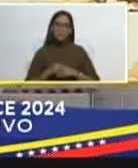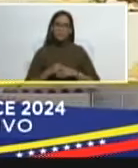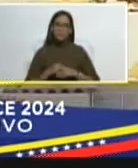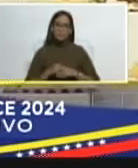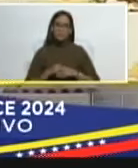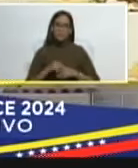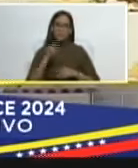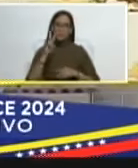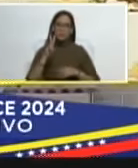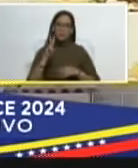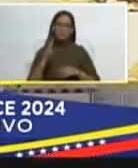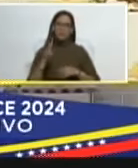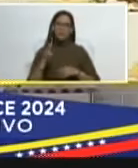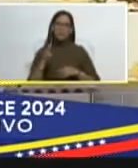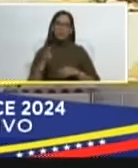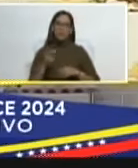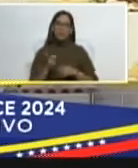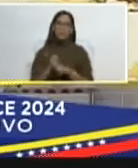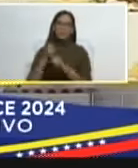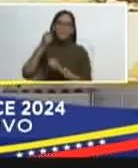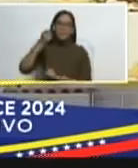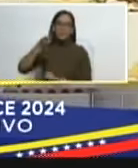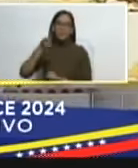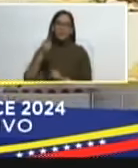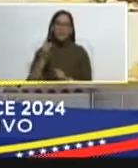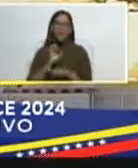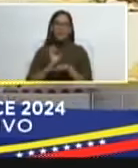dos pastores evangélicos.